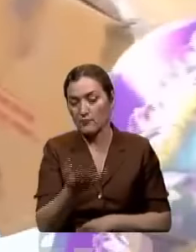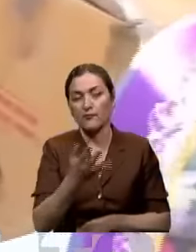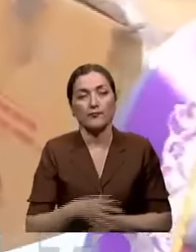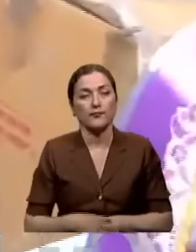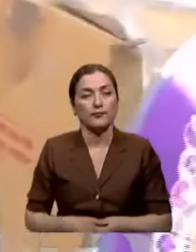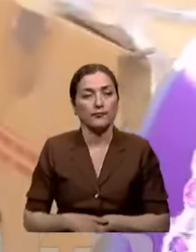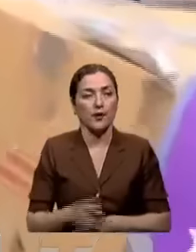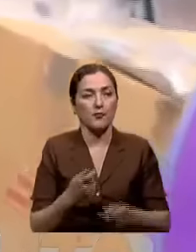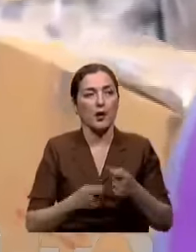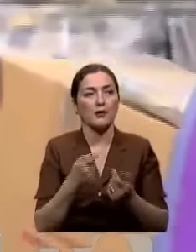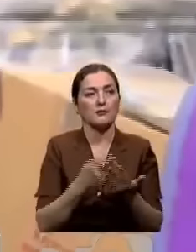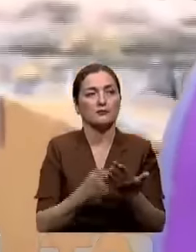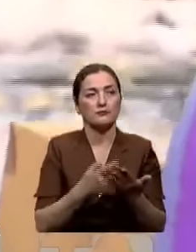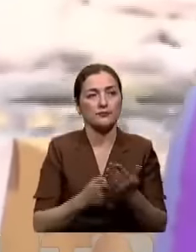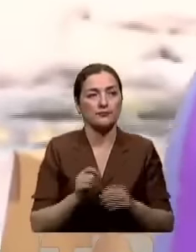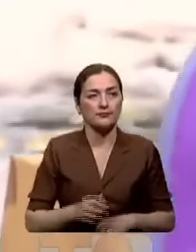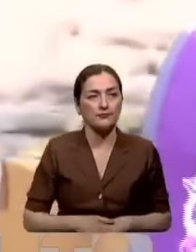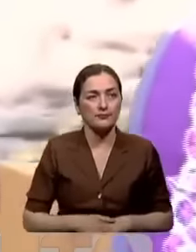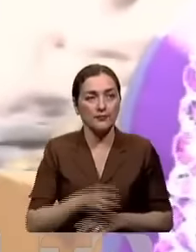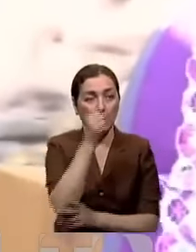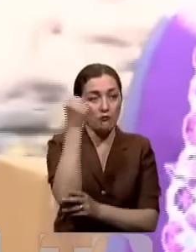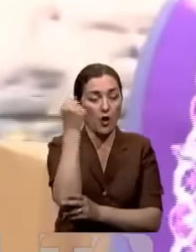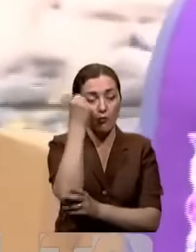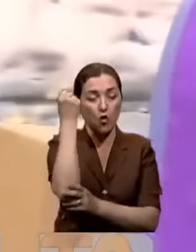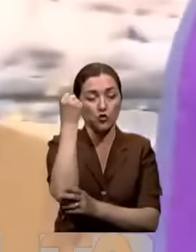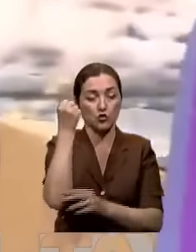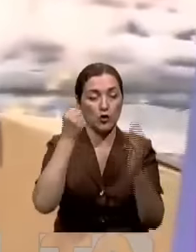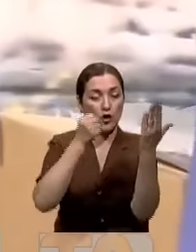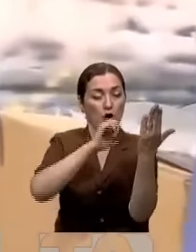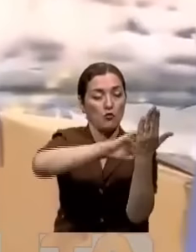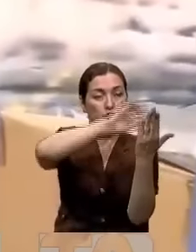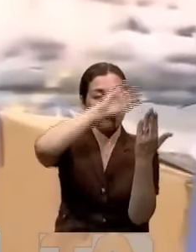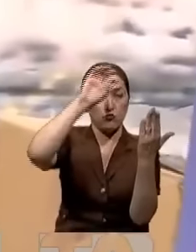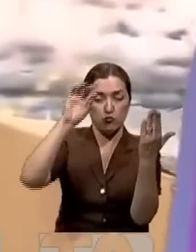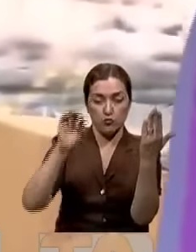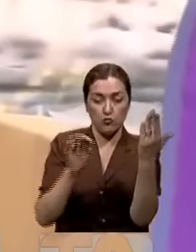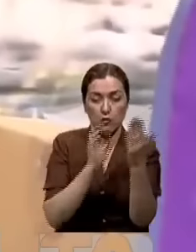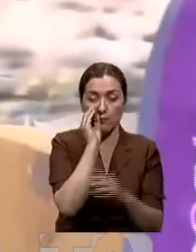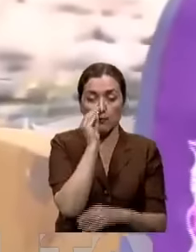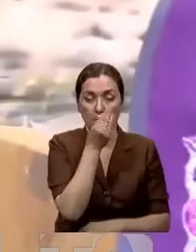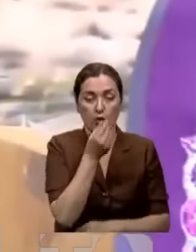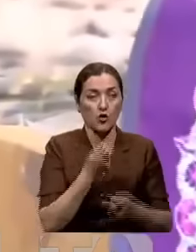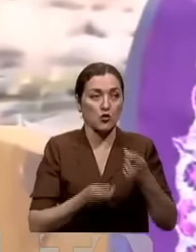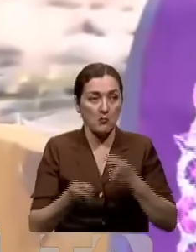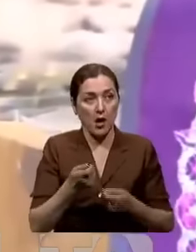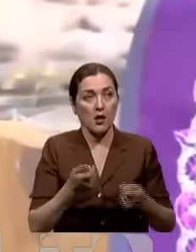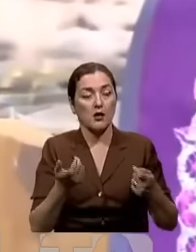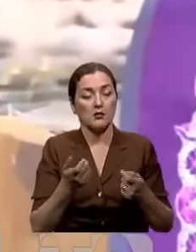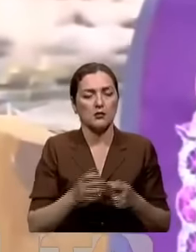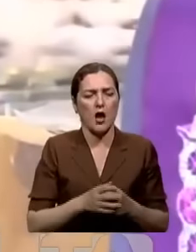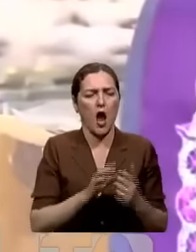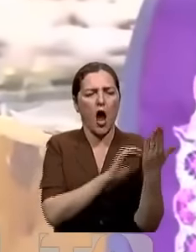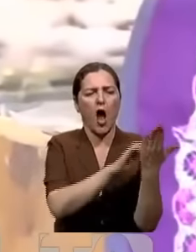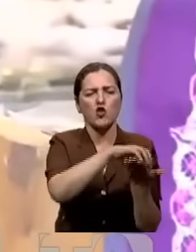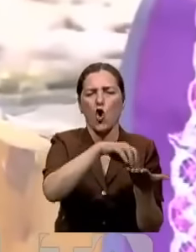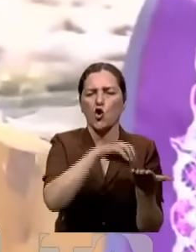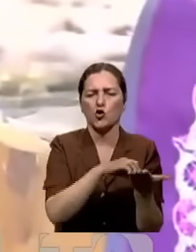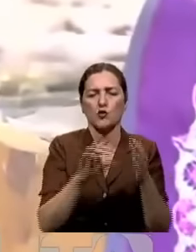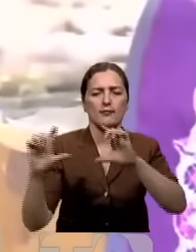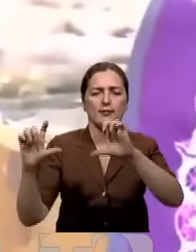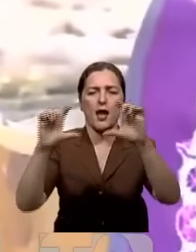tiene usted? Acá vemos las coronas, las famosas coronas tradicionales de estas fechas. Buenos días. Yo vendo las coronas, los adornos, las